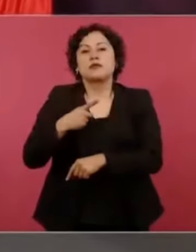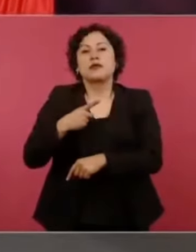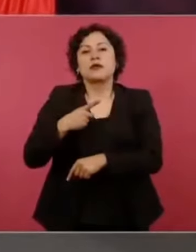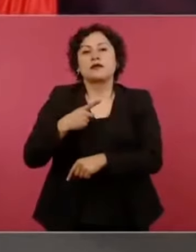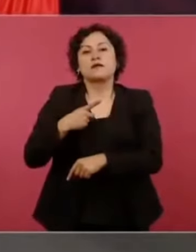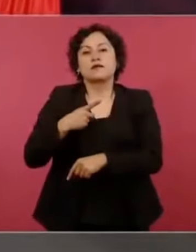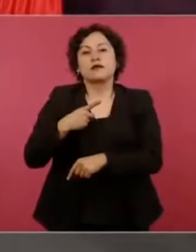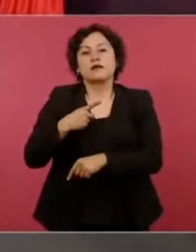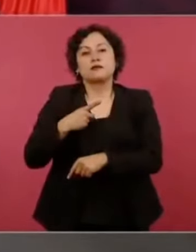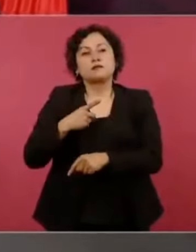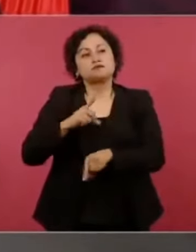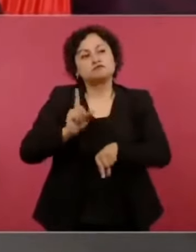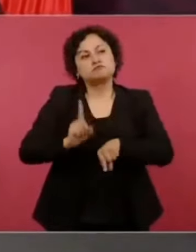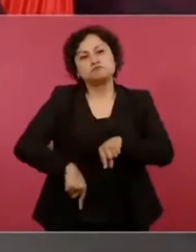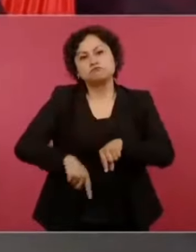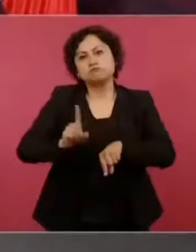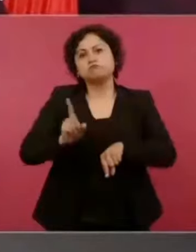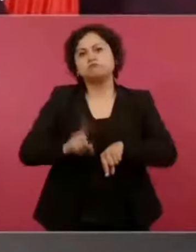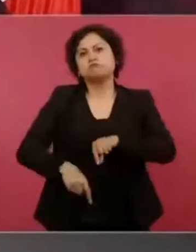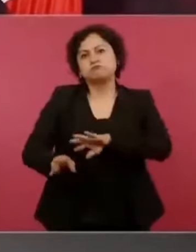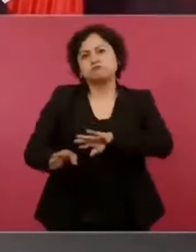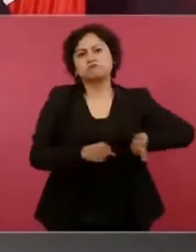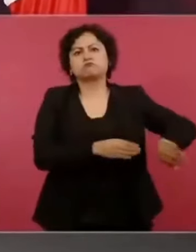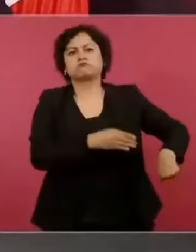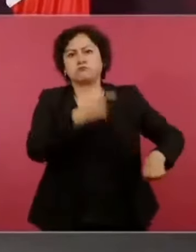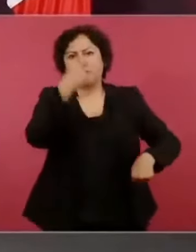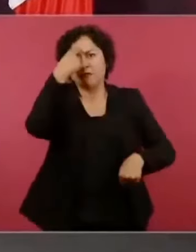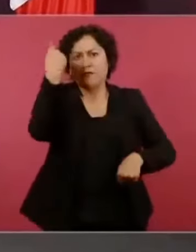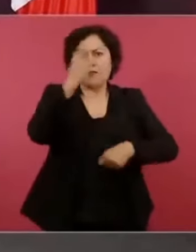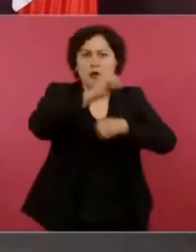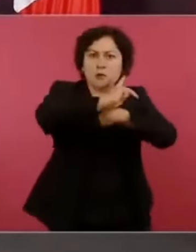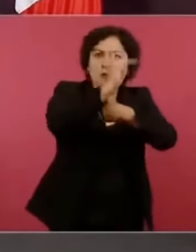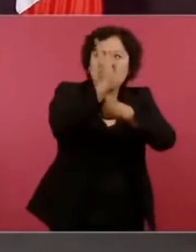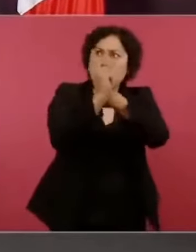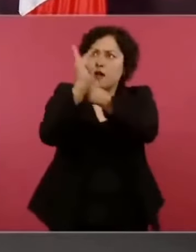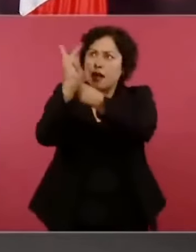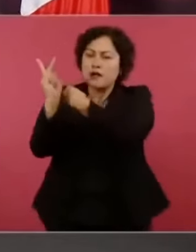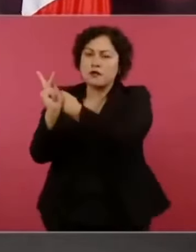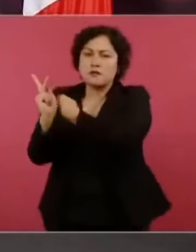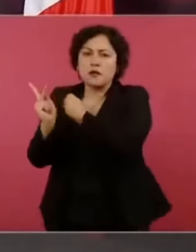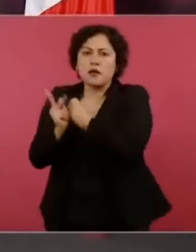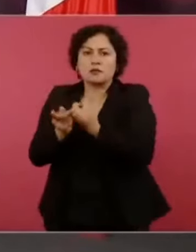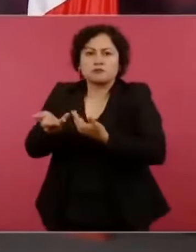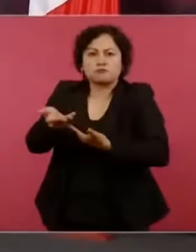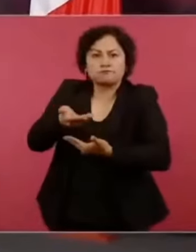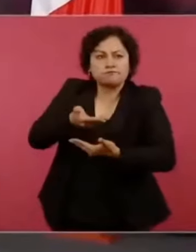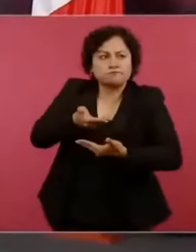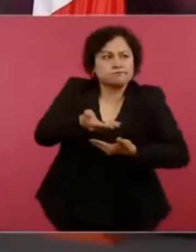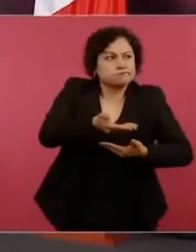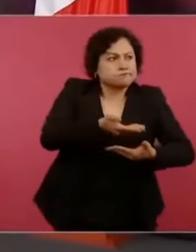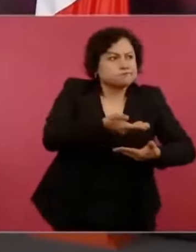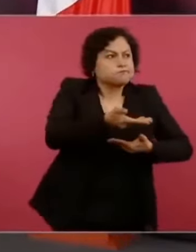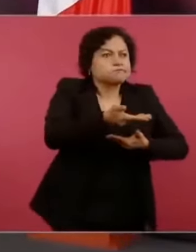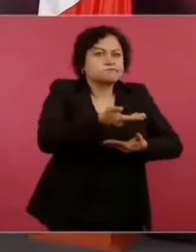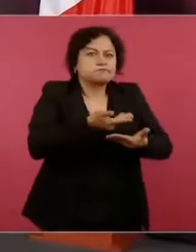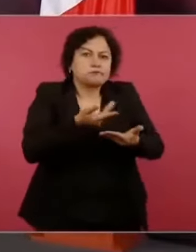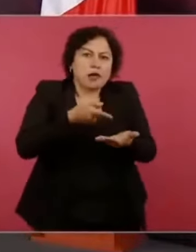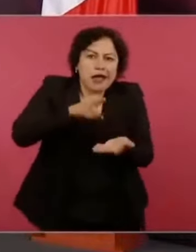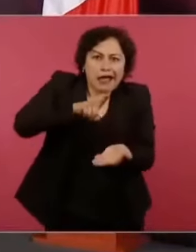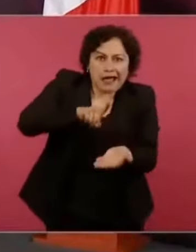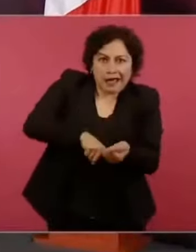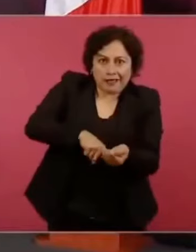Nuestras relaciones entre naciones tienen que estar fundadas en los